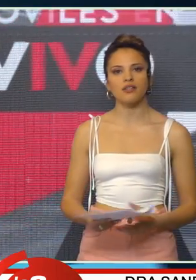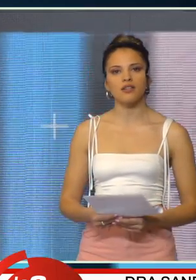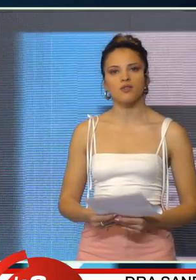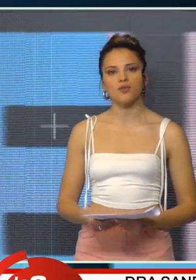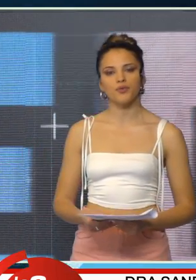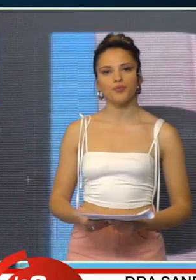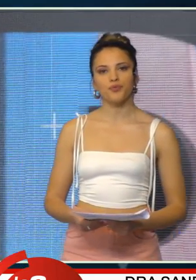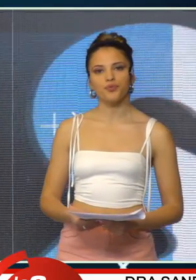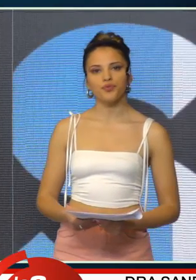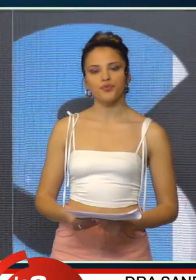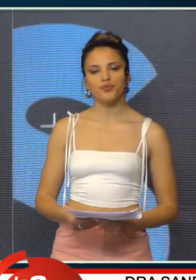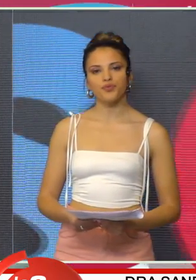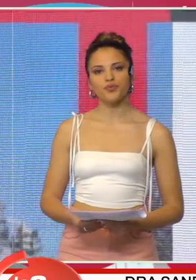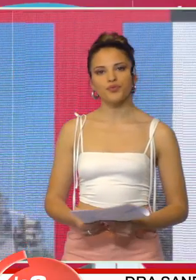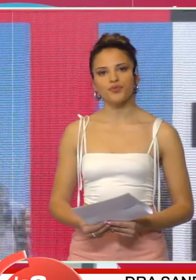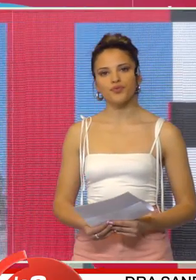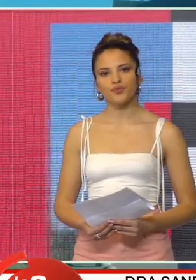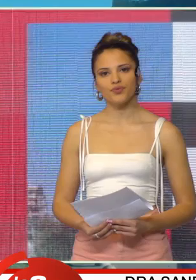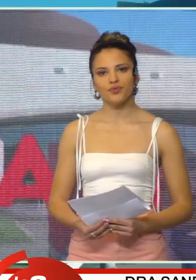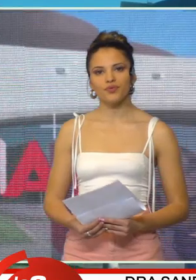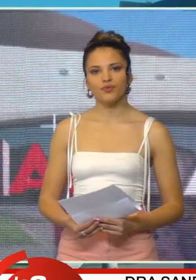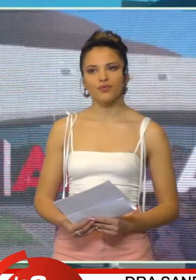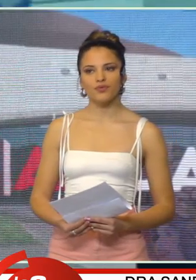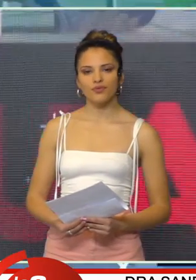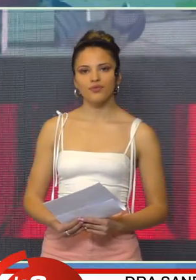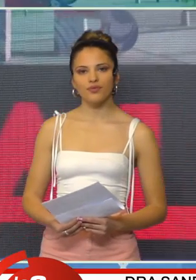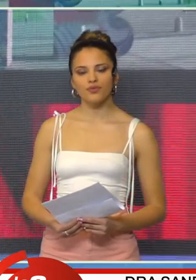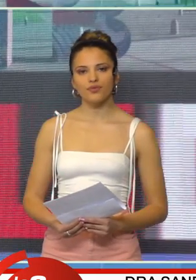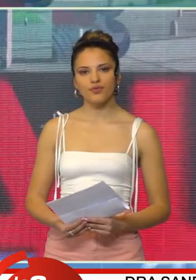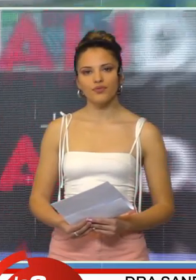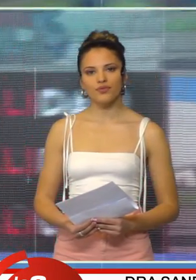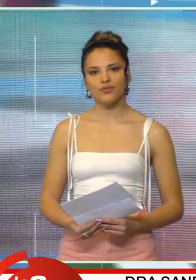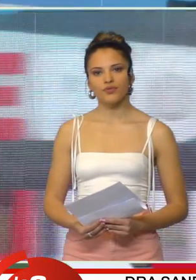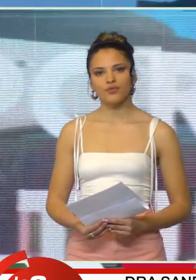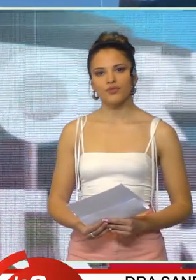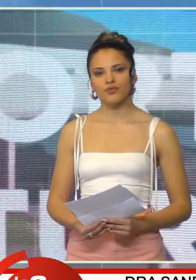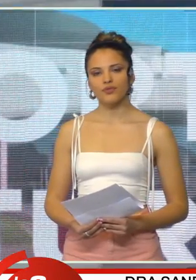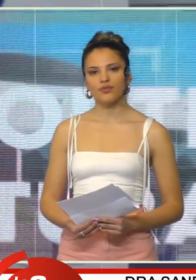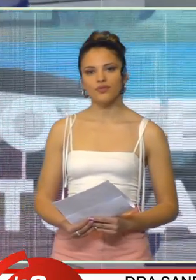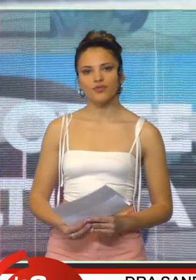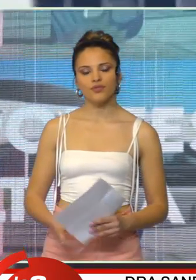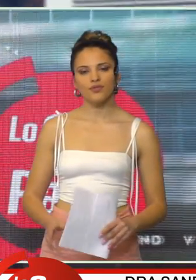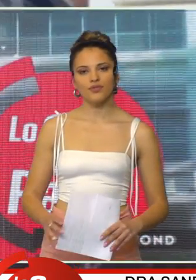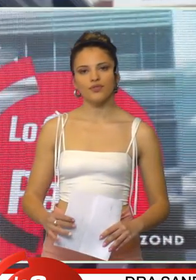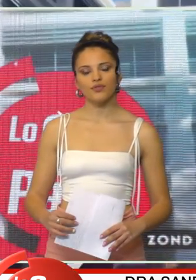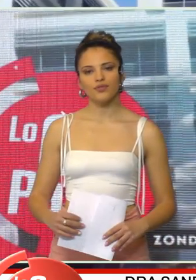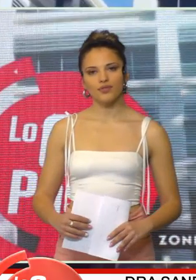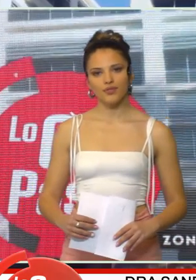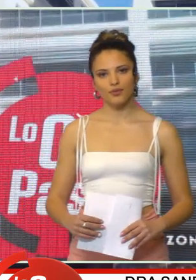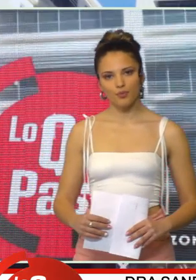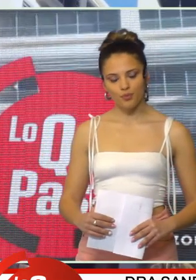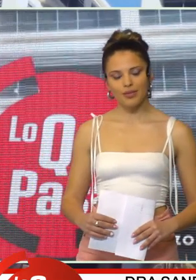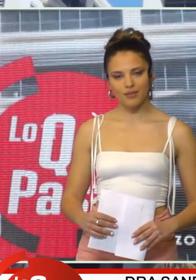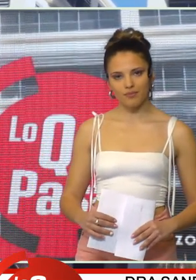va a ser eso? Al principio nos abocaremos fundamentalmente a las pacientes que no tienen